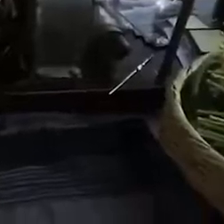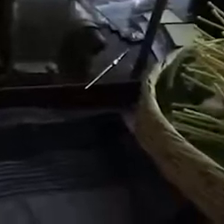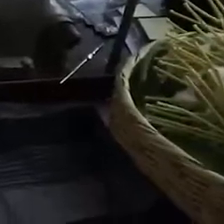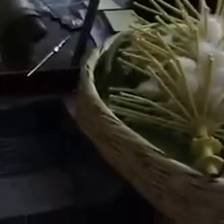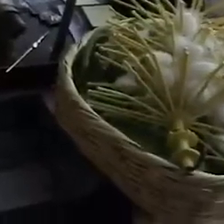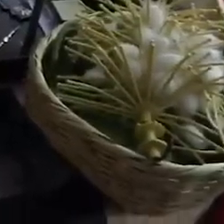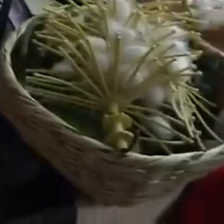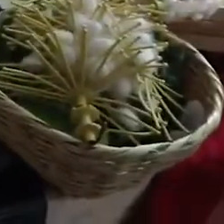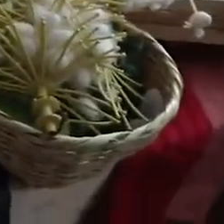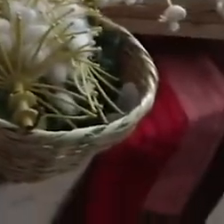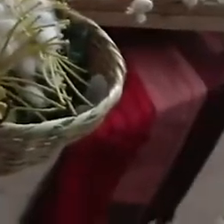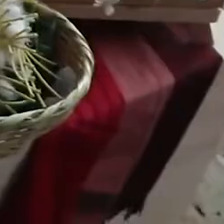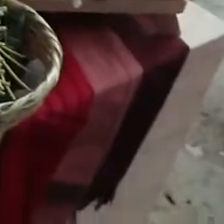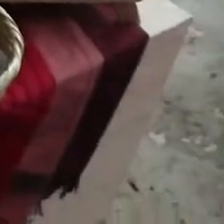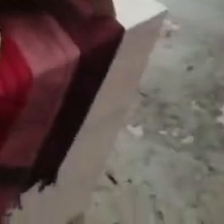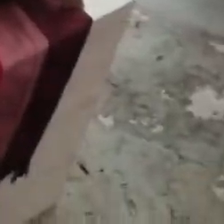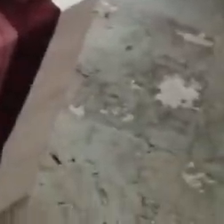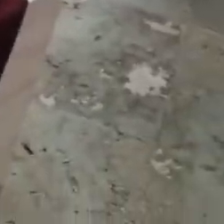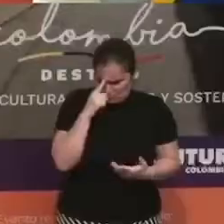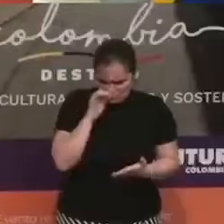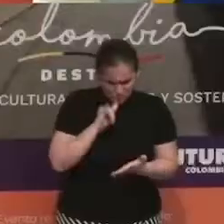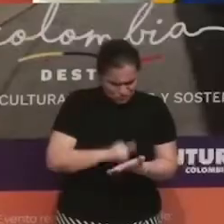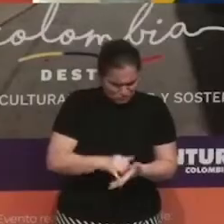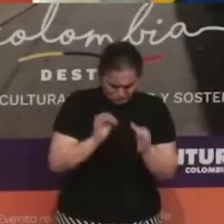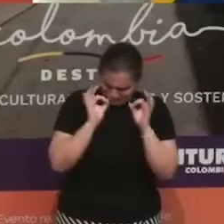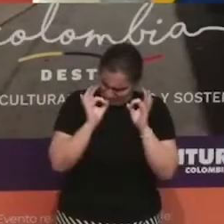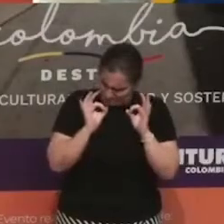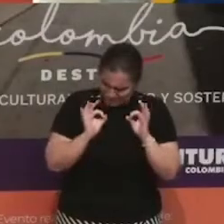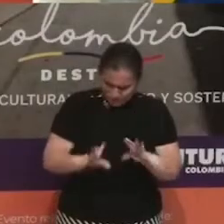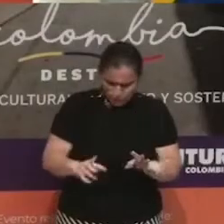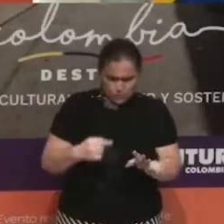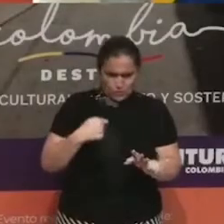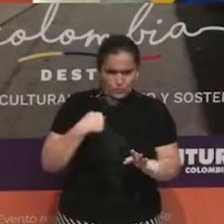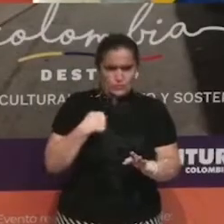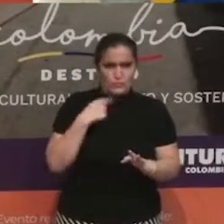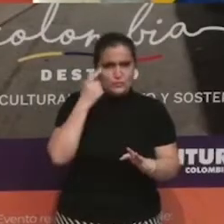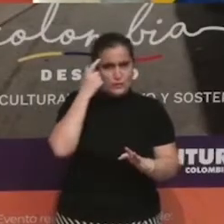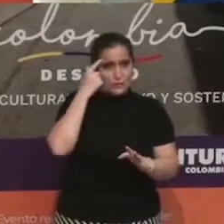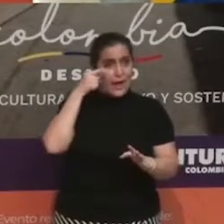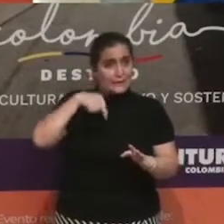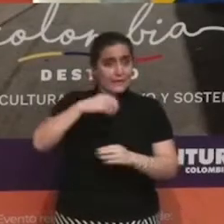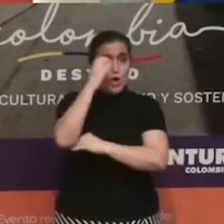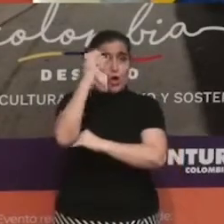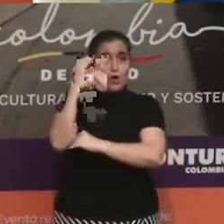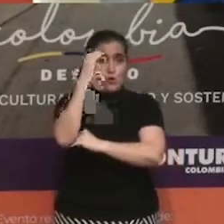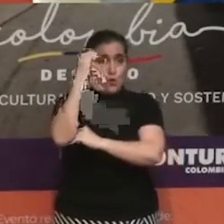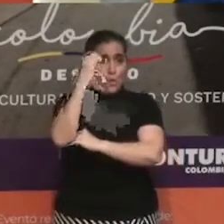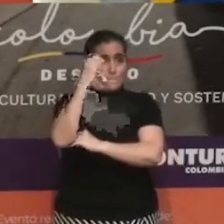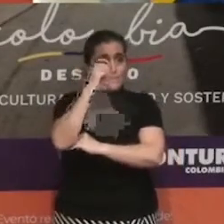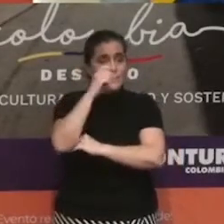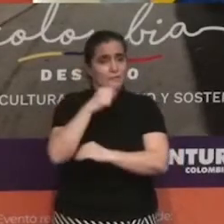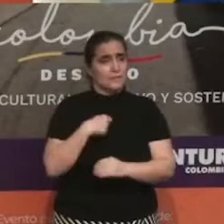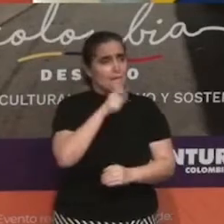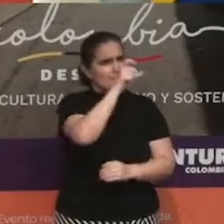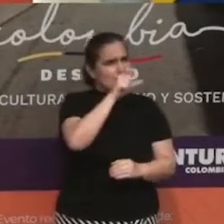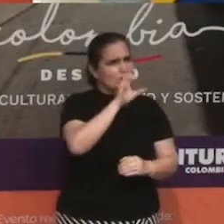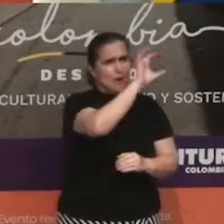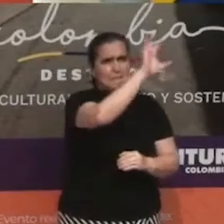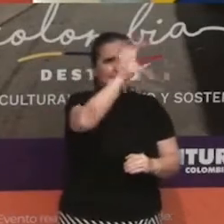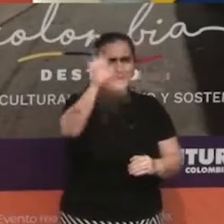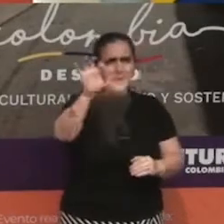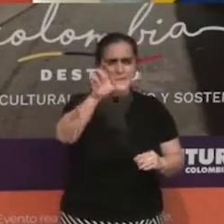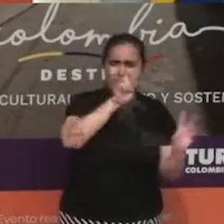Yo estoy convencida que no hay un instrumento más poderoso para atraer turismo a Colombia que la cultura. Y es que precisamente